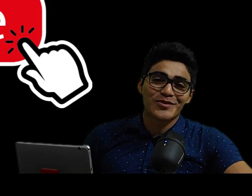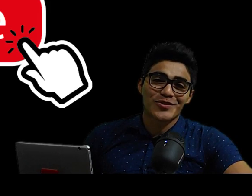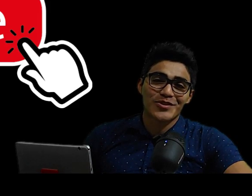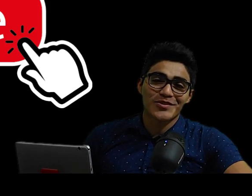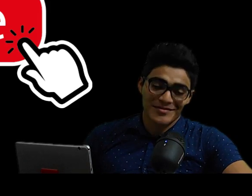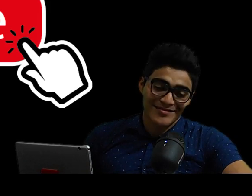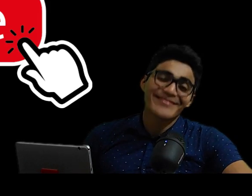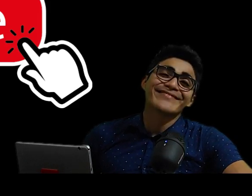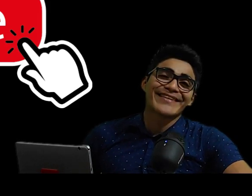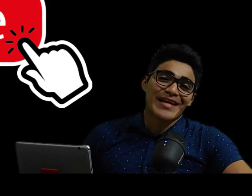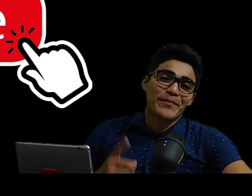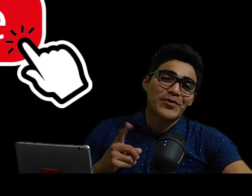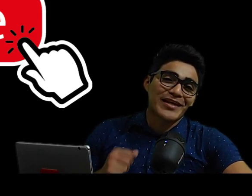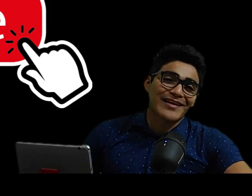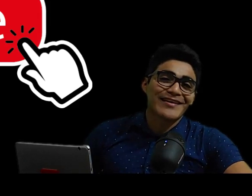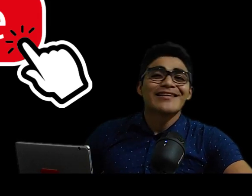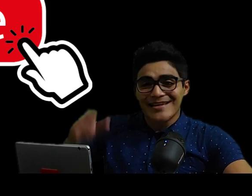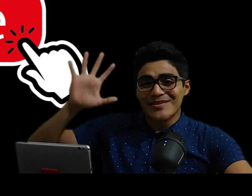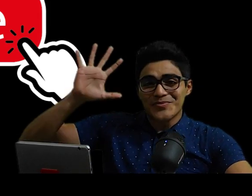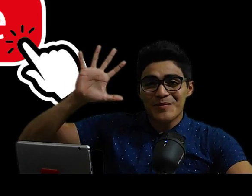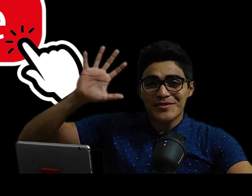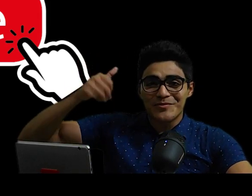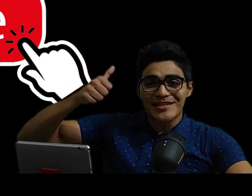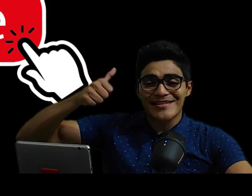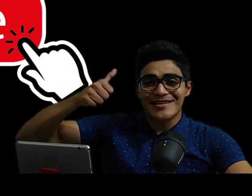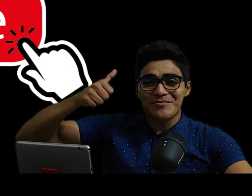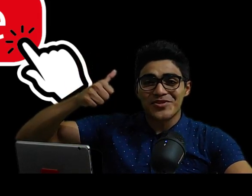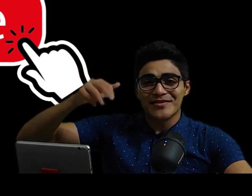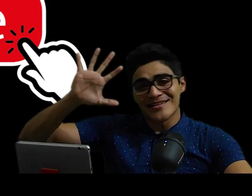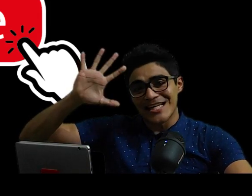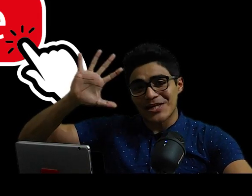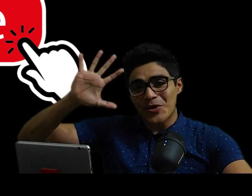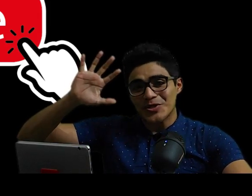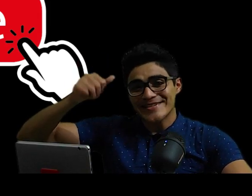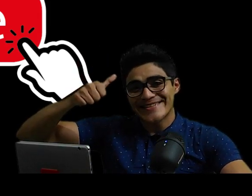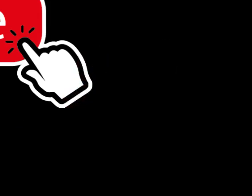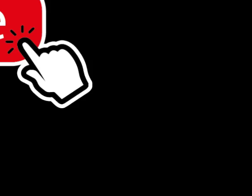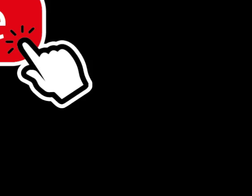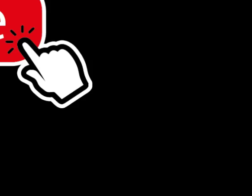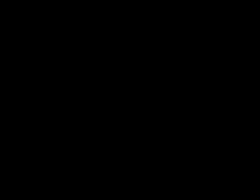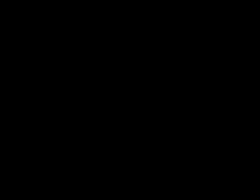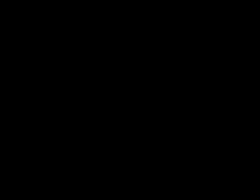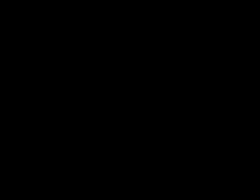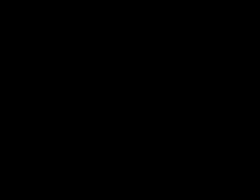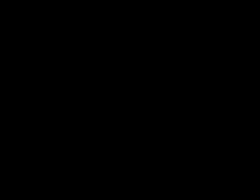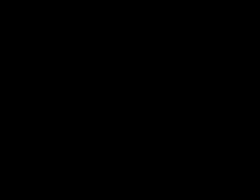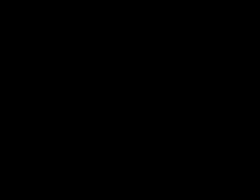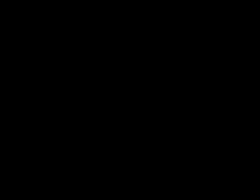depende de todos nosotros el pregonarla. Nos vemos en una siguiente emisión. Hasta luego.